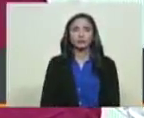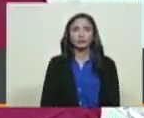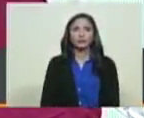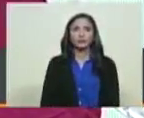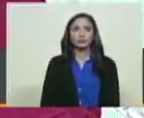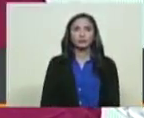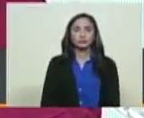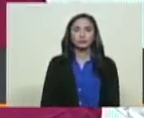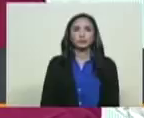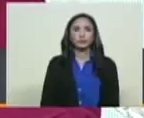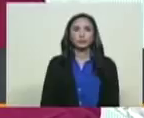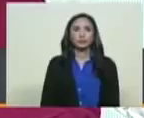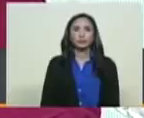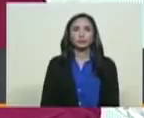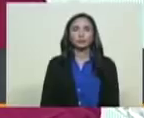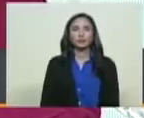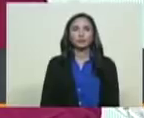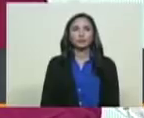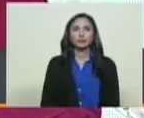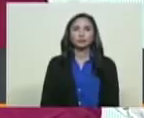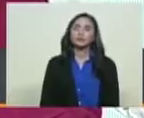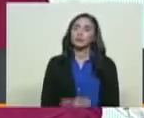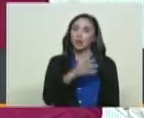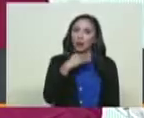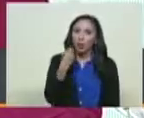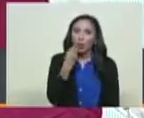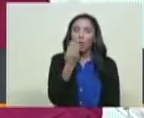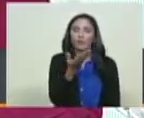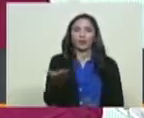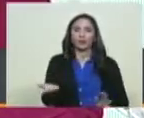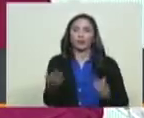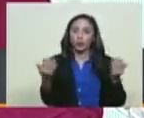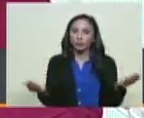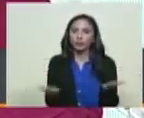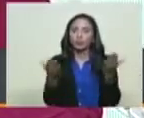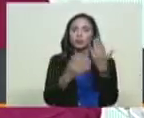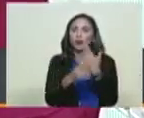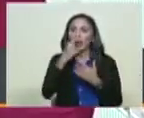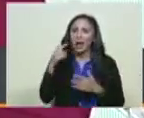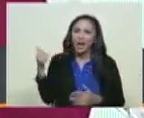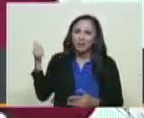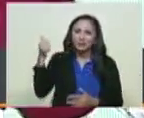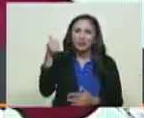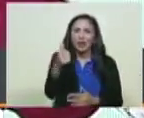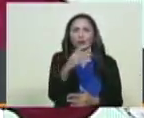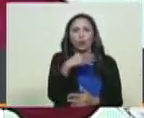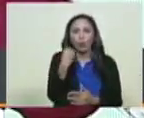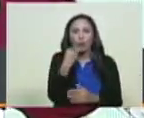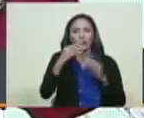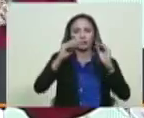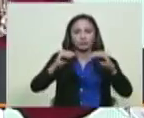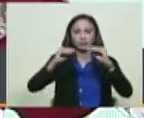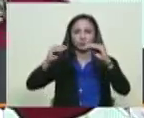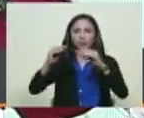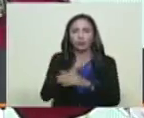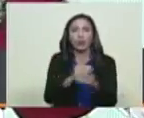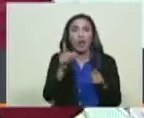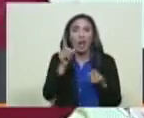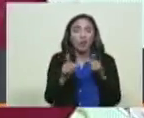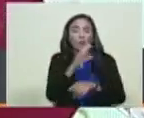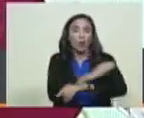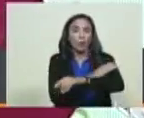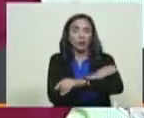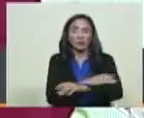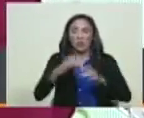y la juventud que la derecha ha logrado convocar en los últimos años las convocados para la violencia a la